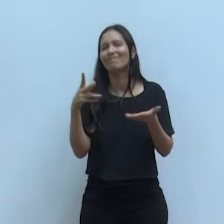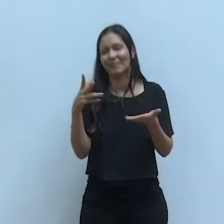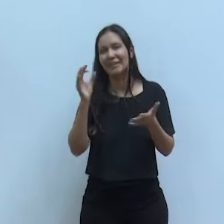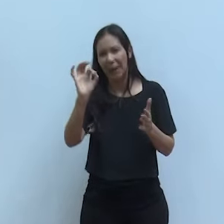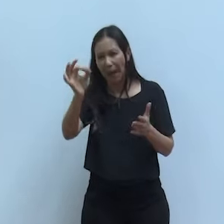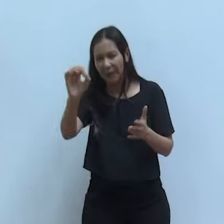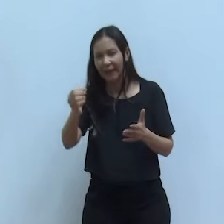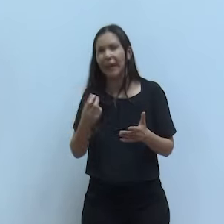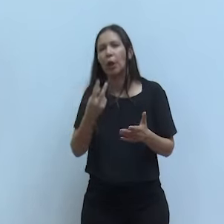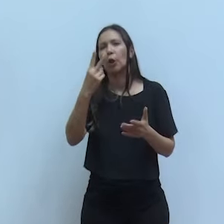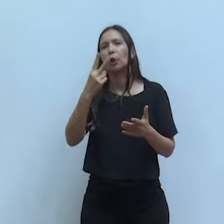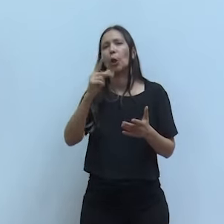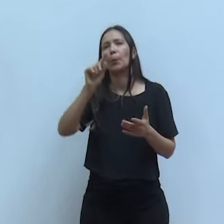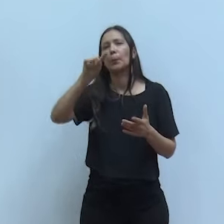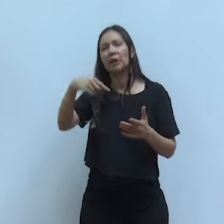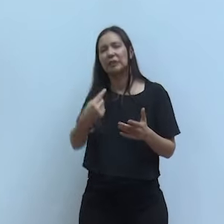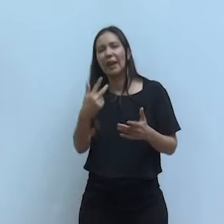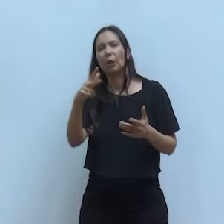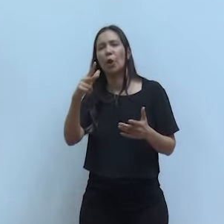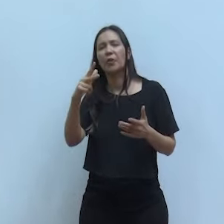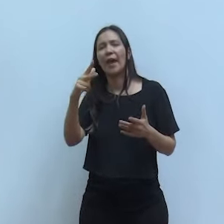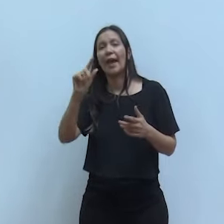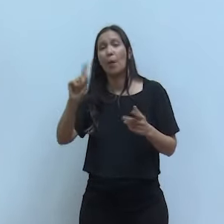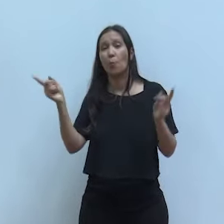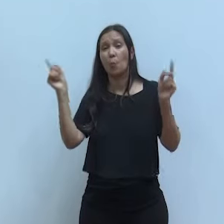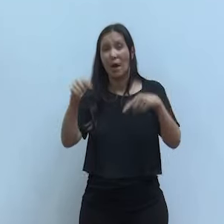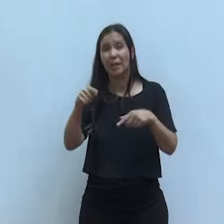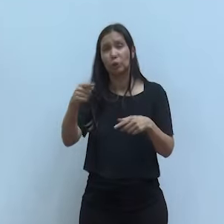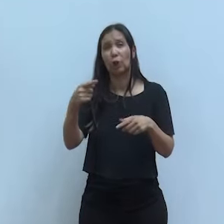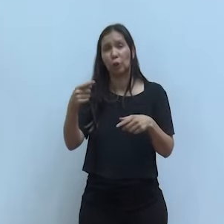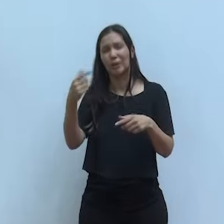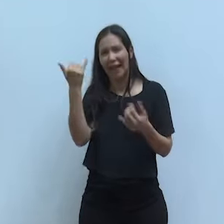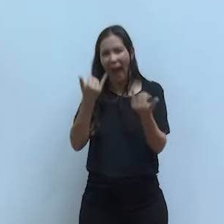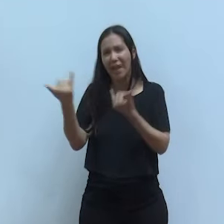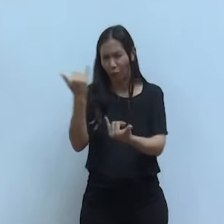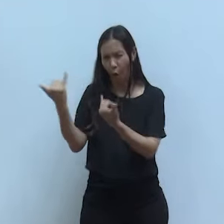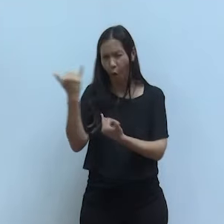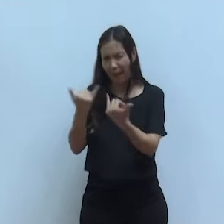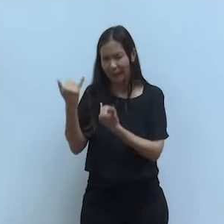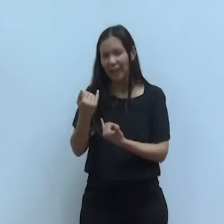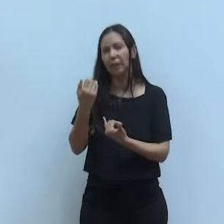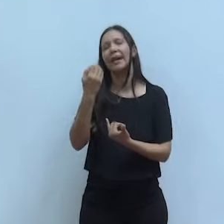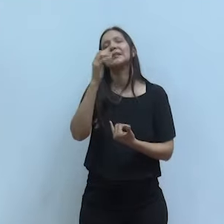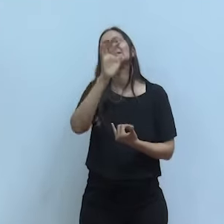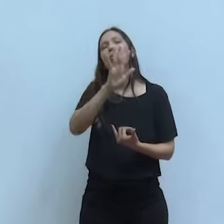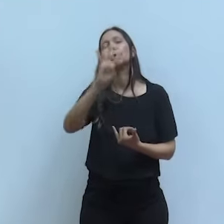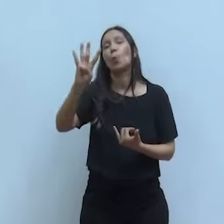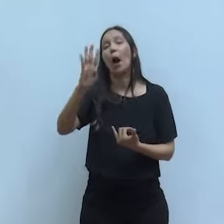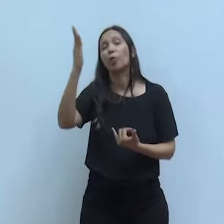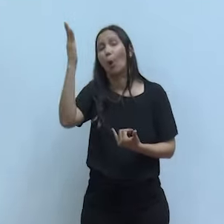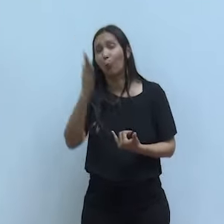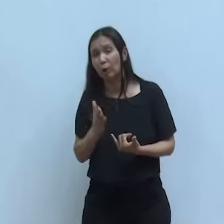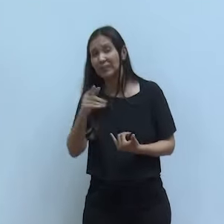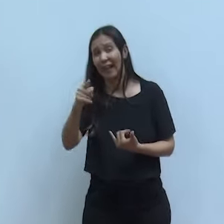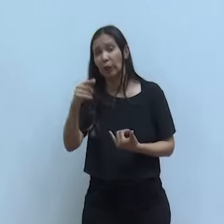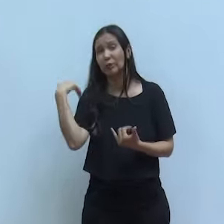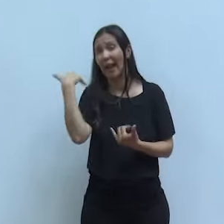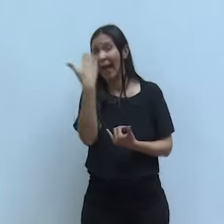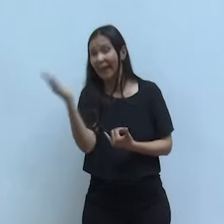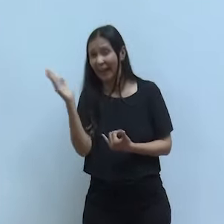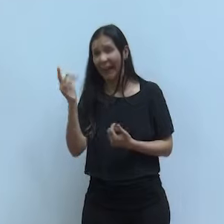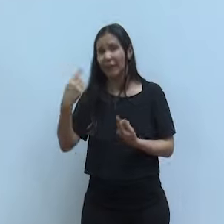publicamos nosotros teníamos el dato que mi le iba a sacar 54 por en las generales al 30 de octubre o sea 20 días antes ya nos